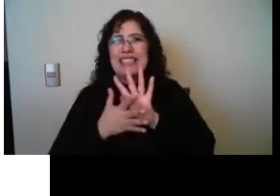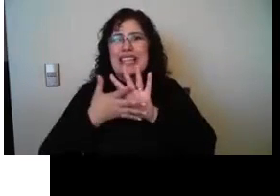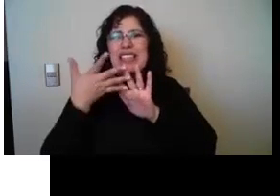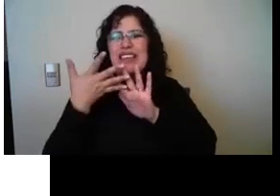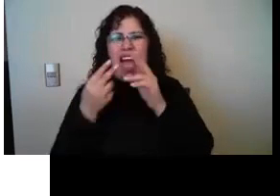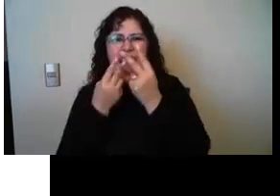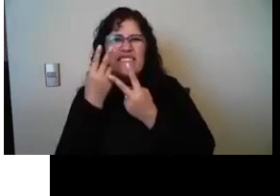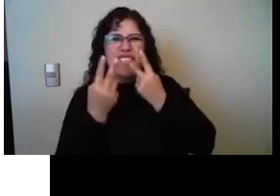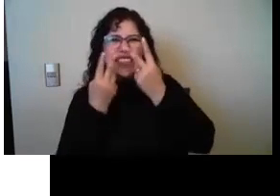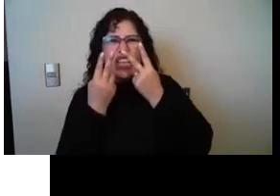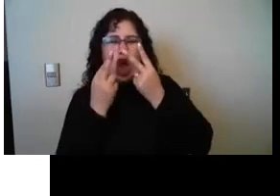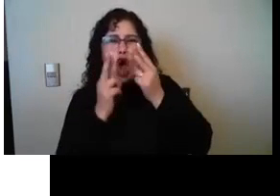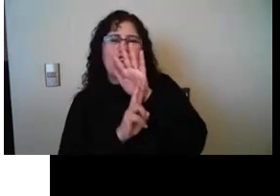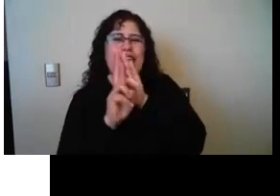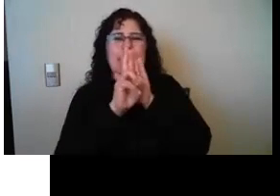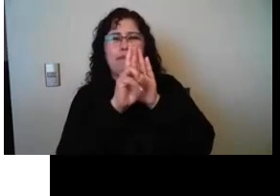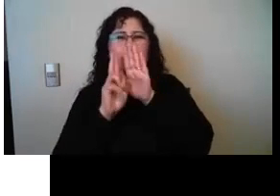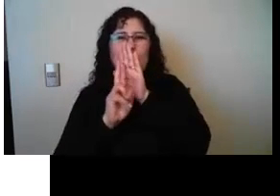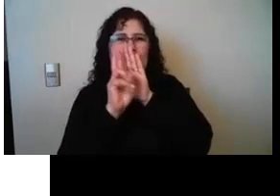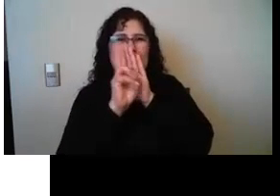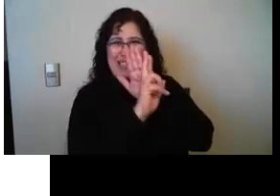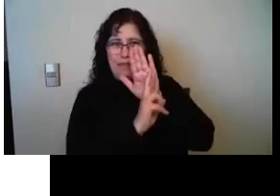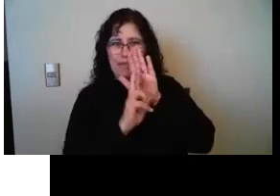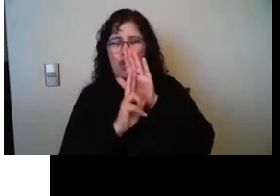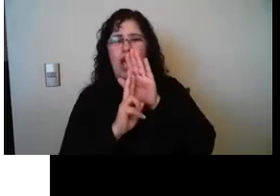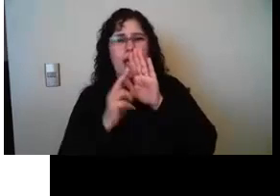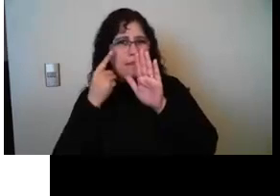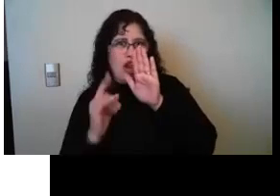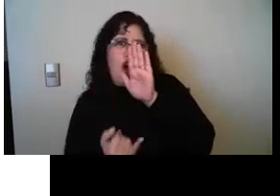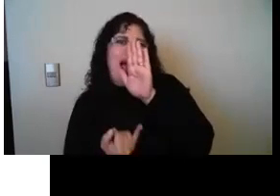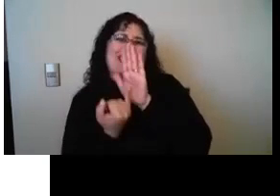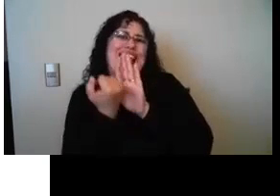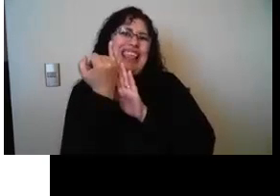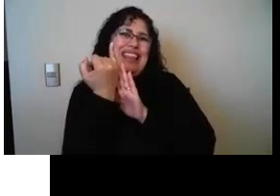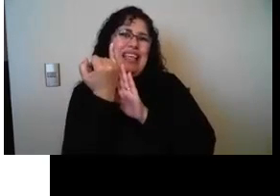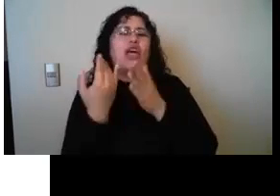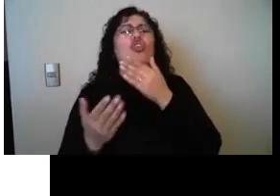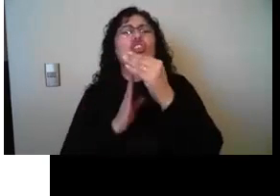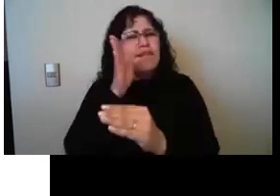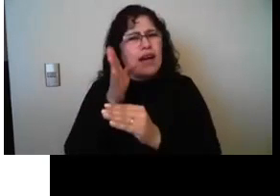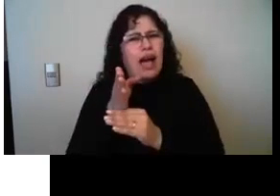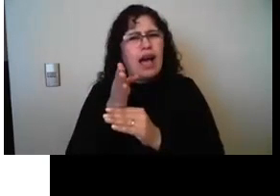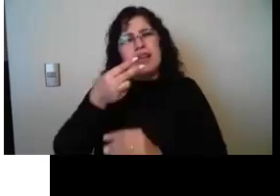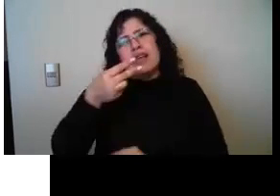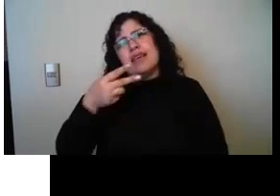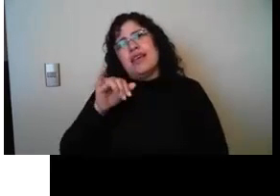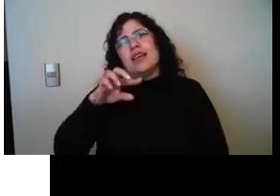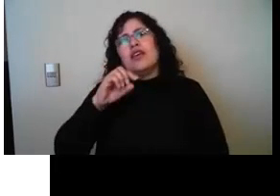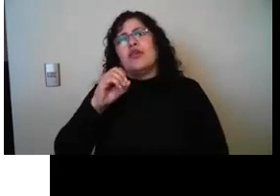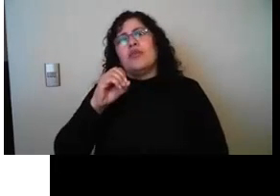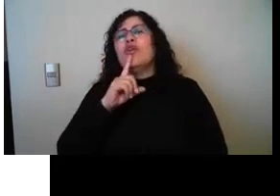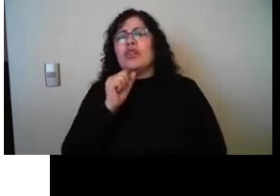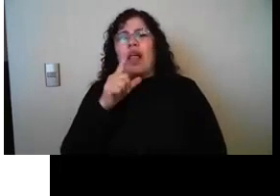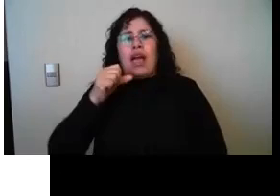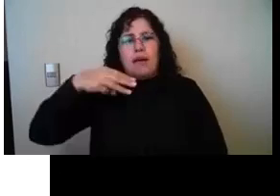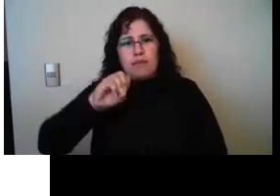viscerorreceptoras, digamos, ascendentes, están marcadas aquí, que se dirigen hacia el hipotálamo, ¿cierto? Hacia el núcleo